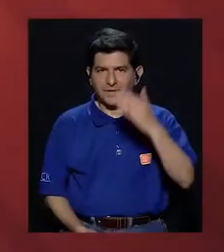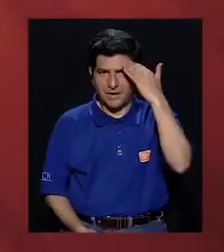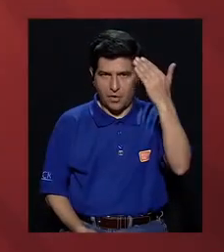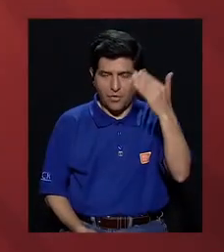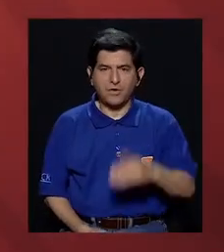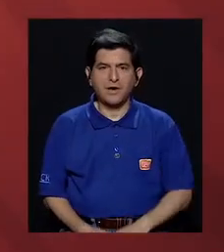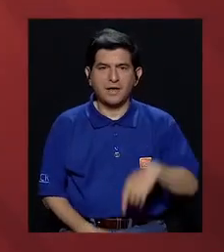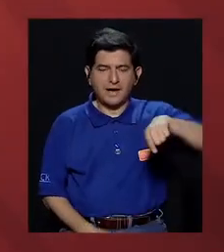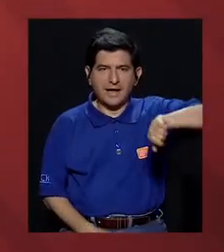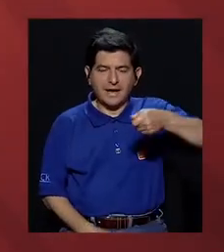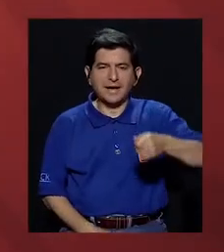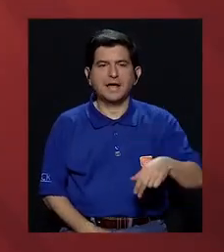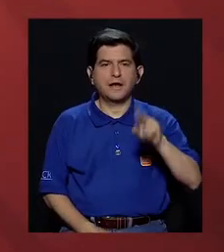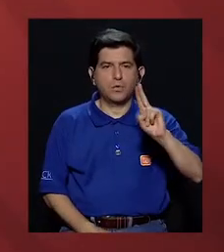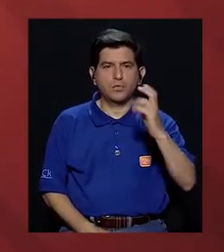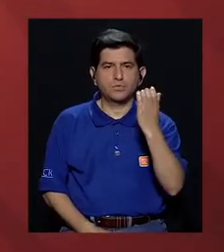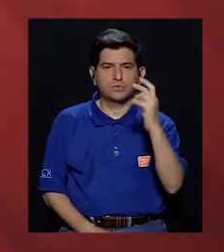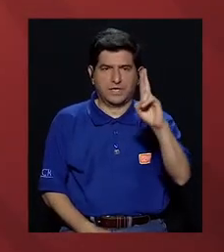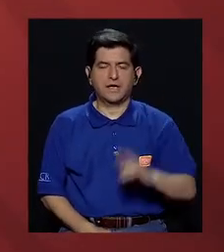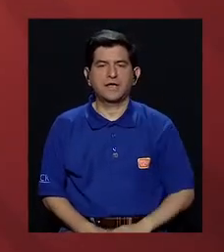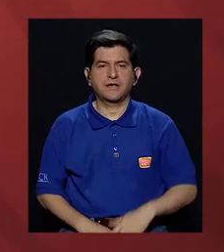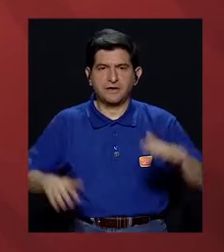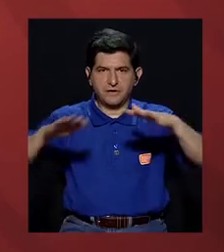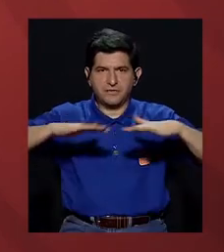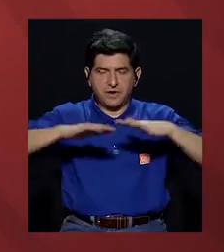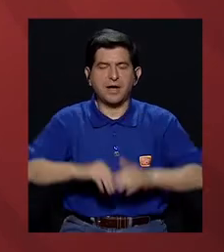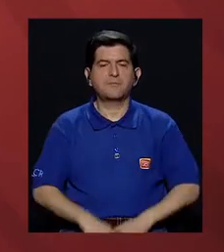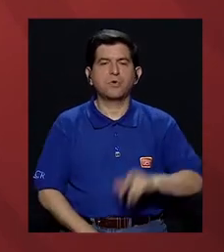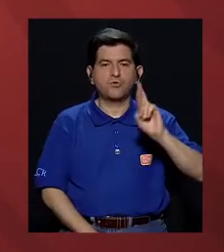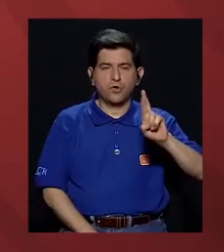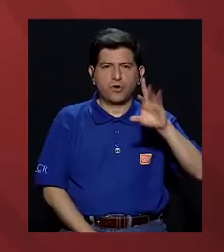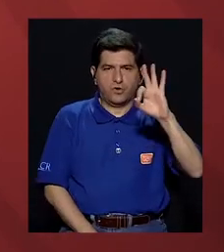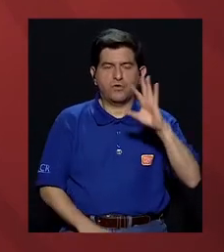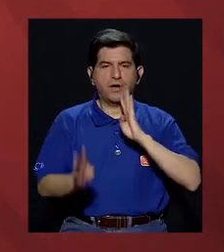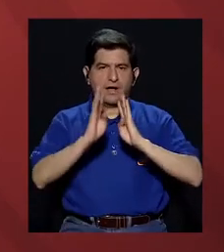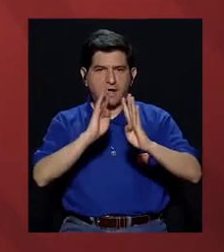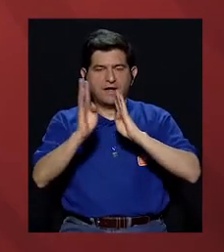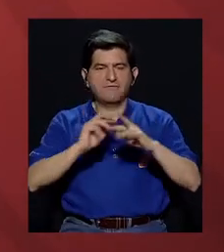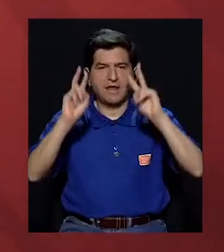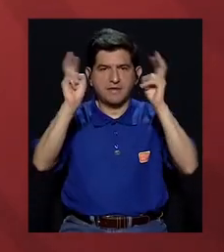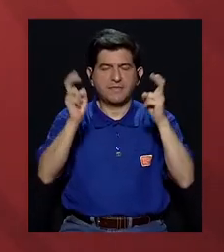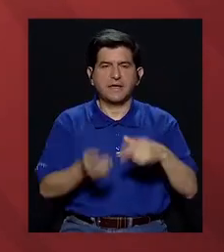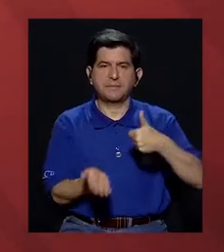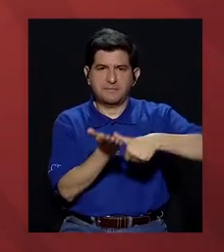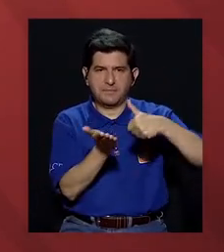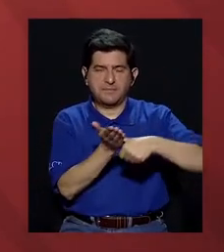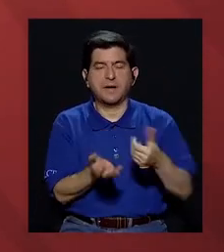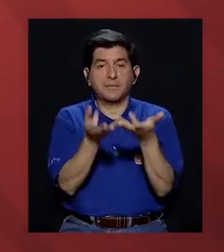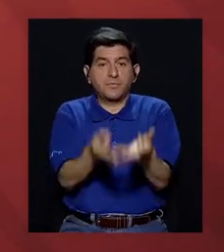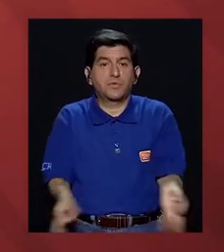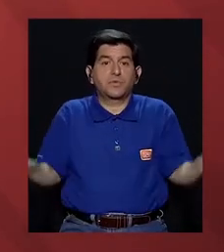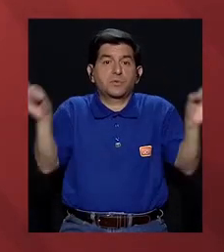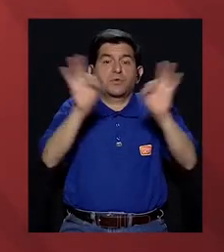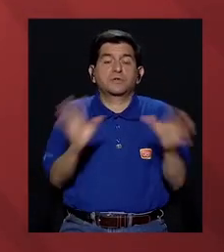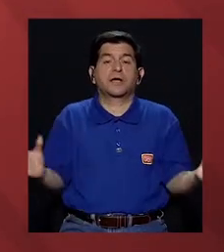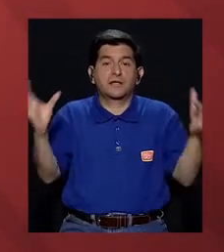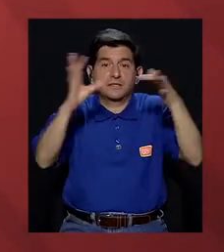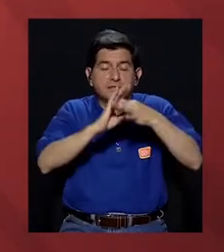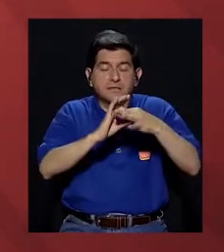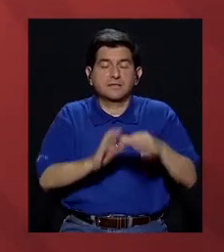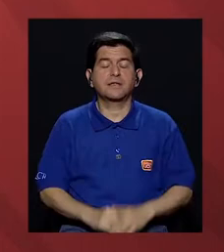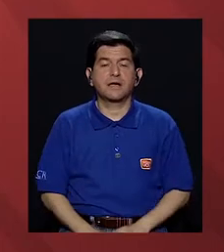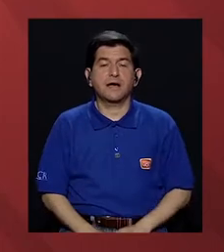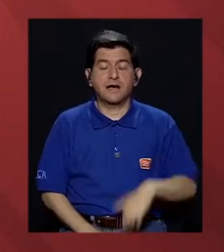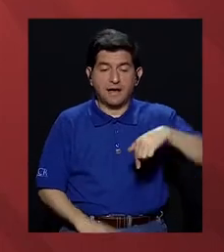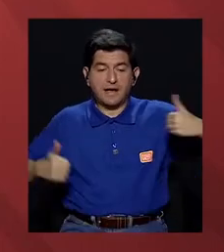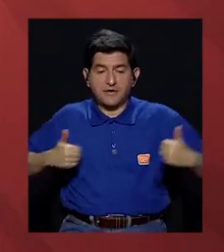hola estamos desde el canal universidad de costa rica en el campus de rodrigo facio hablando sobre el tema electoral un tema fundamental a propósito